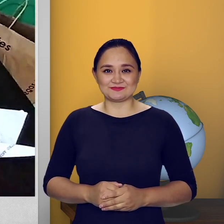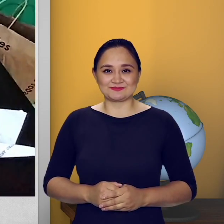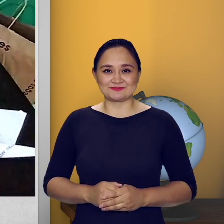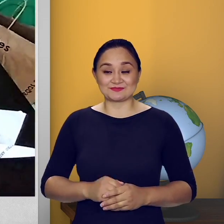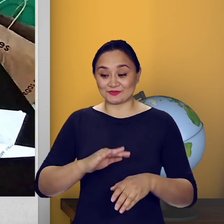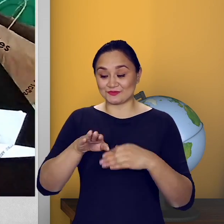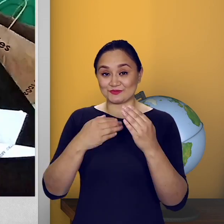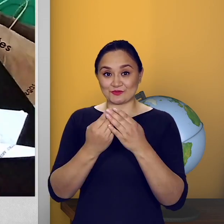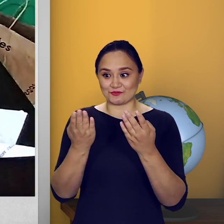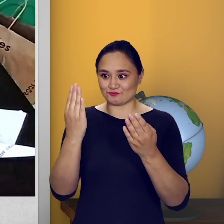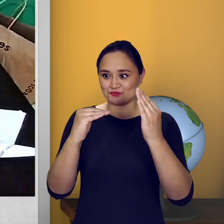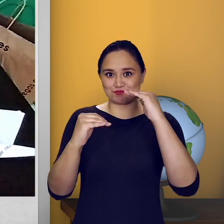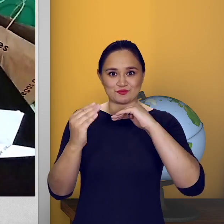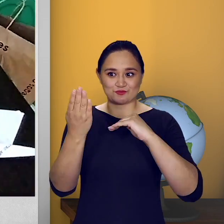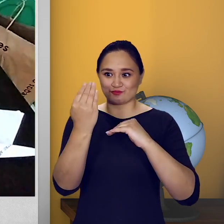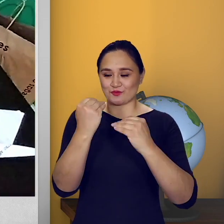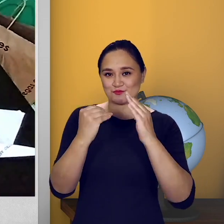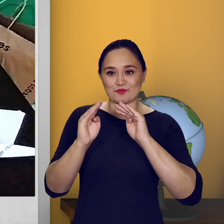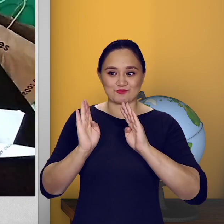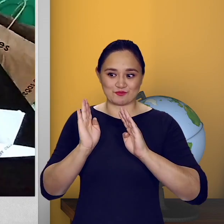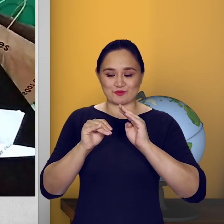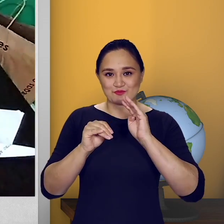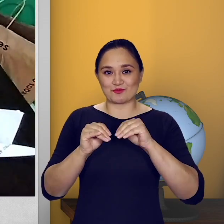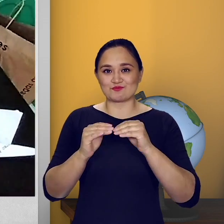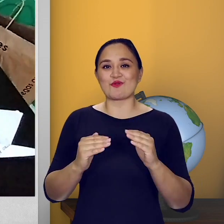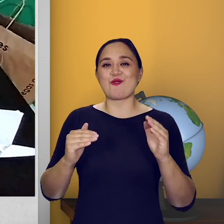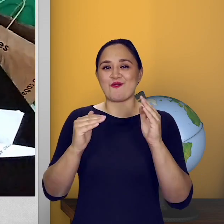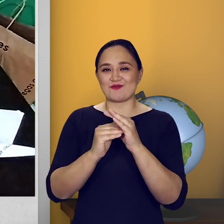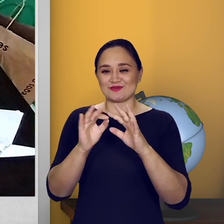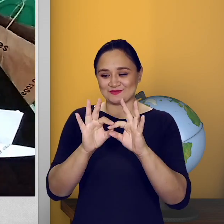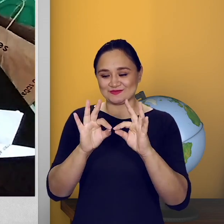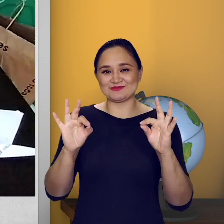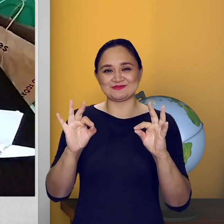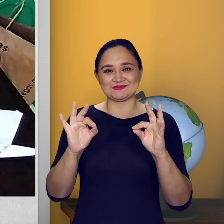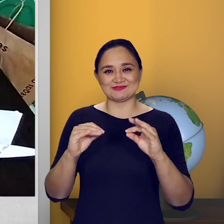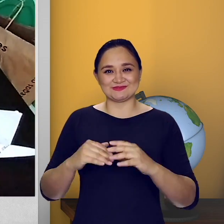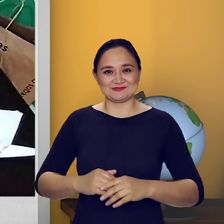Y llevamos todo hacia adentro y lo doblamos nuevamente.